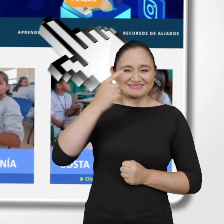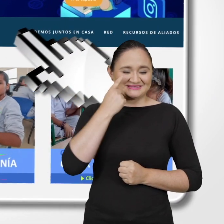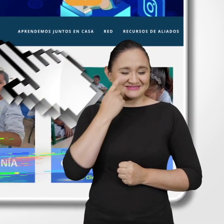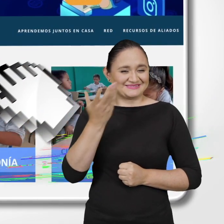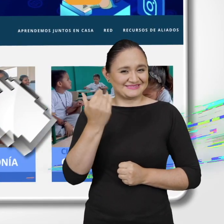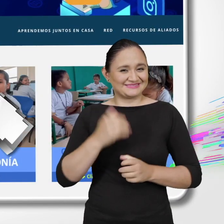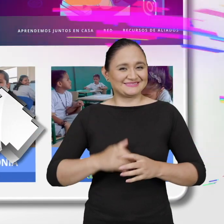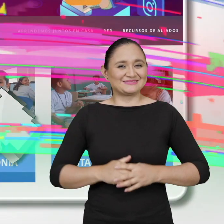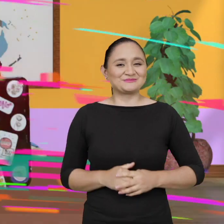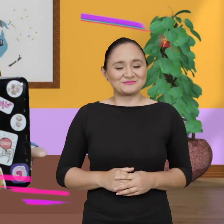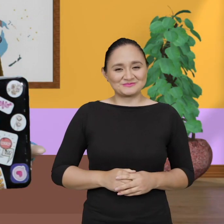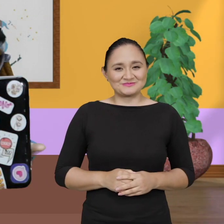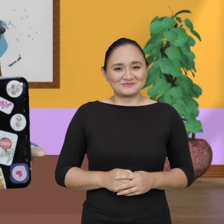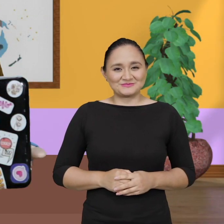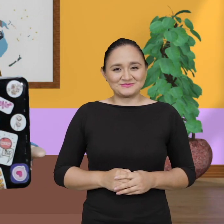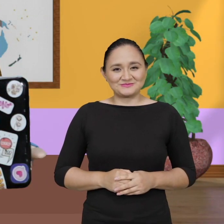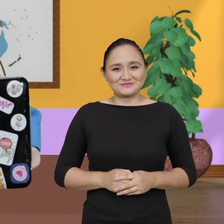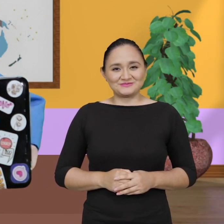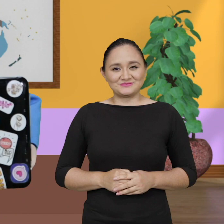www.recursos2.gov.es.